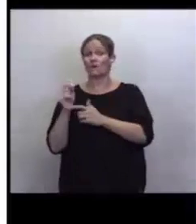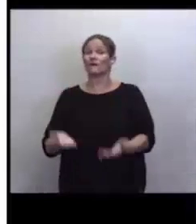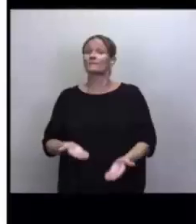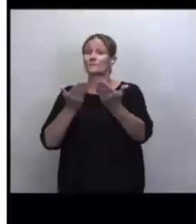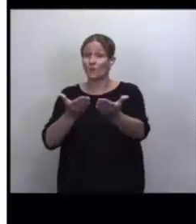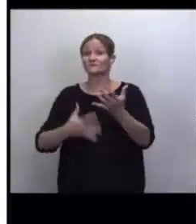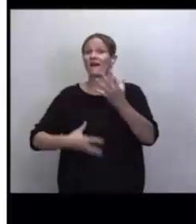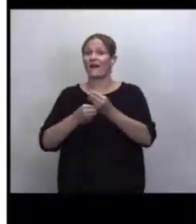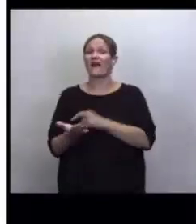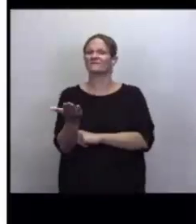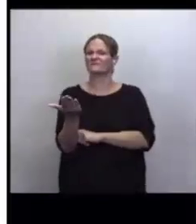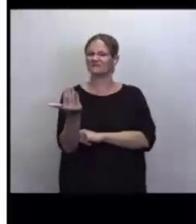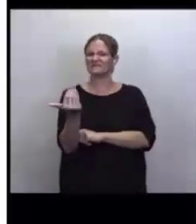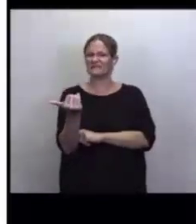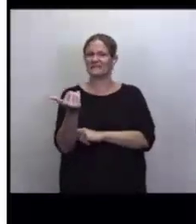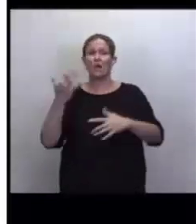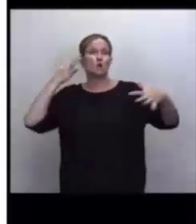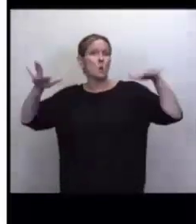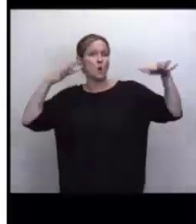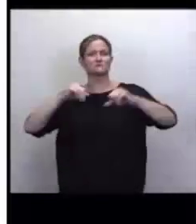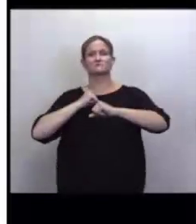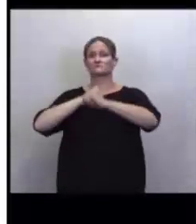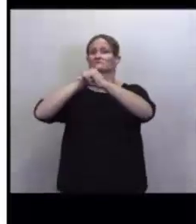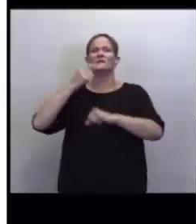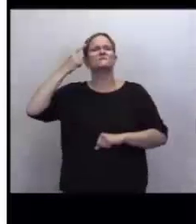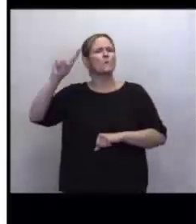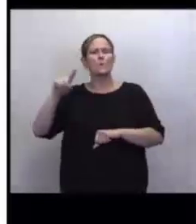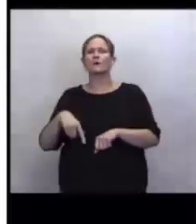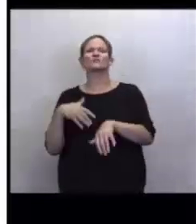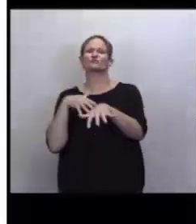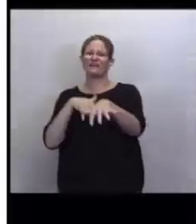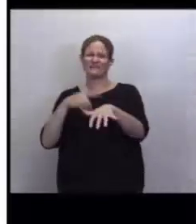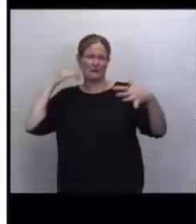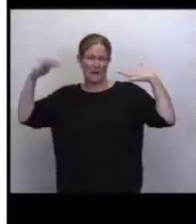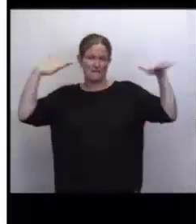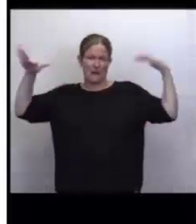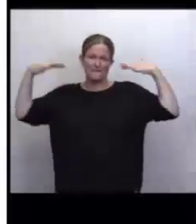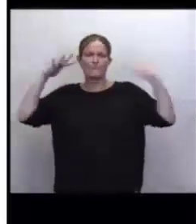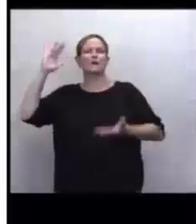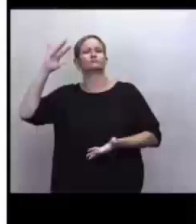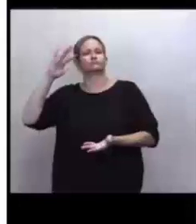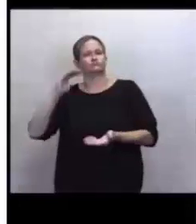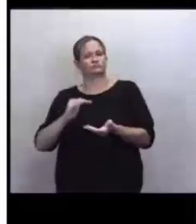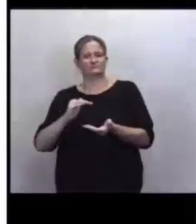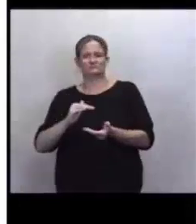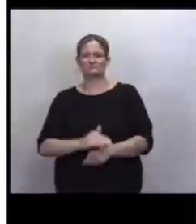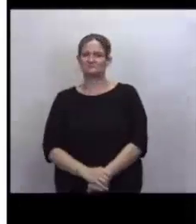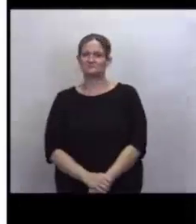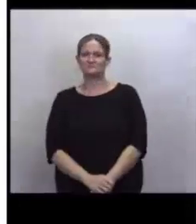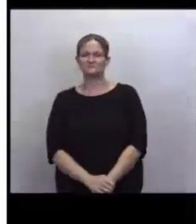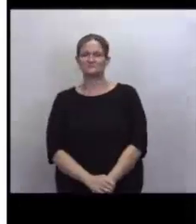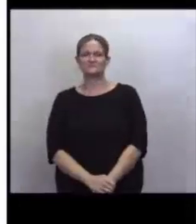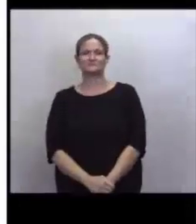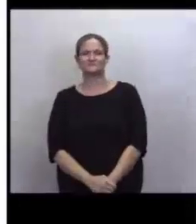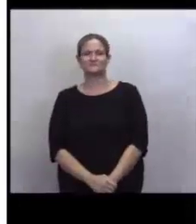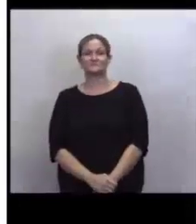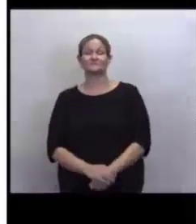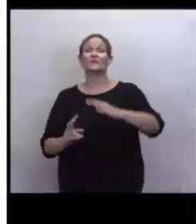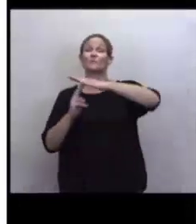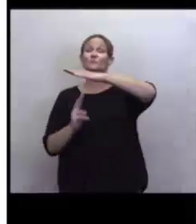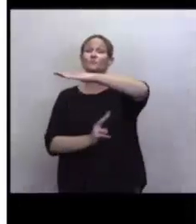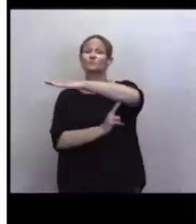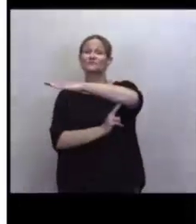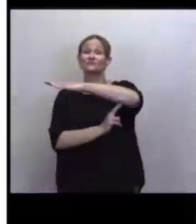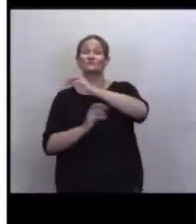Departamento de Transporte propone construir 15 barreras acústicas para bajo cualquiera de las alternativas de